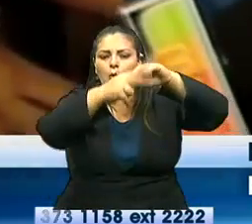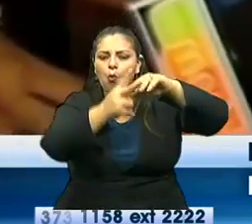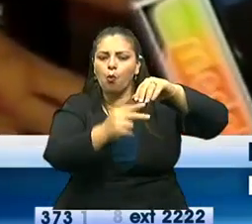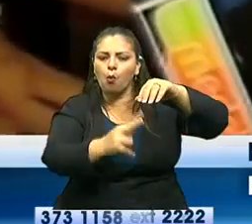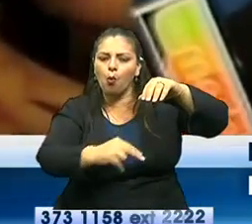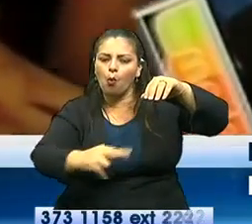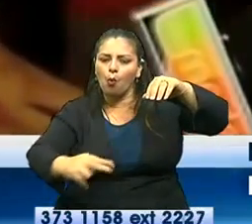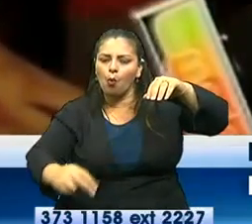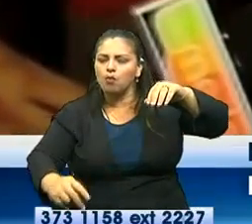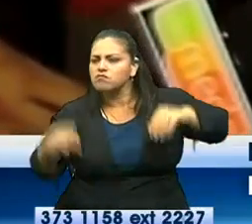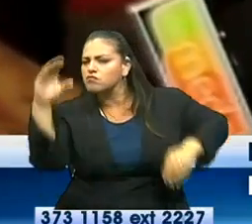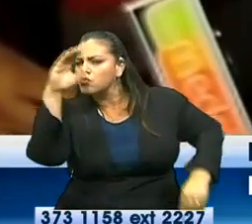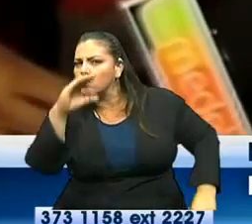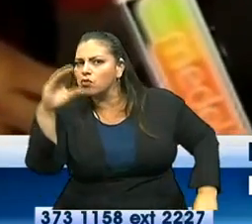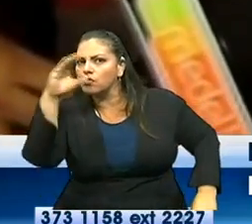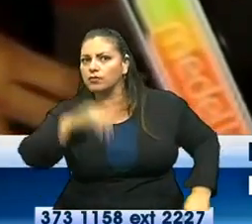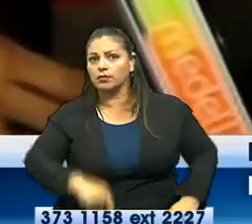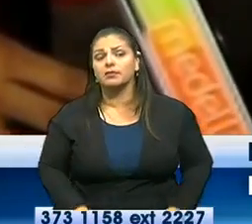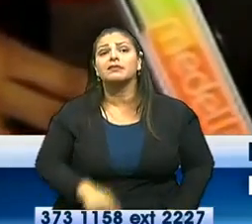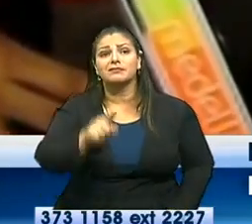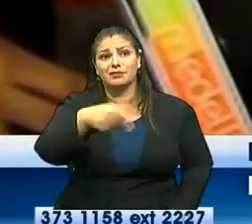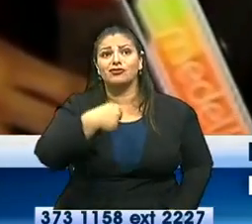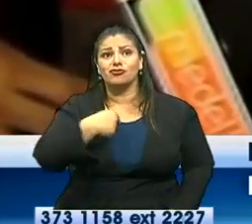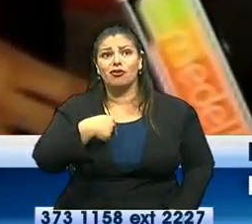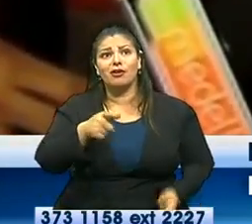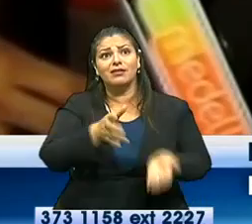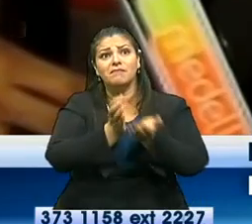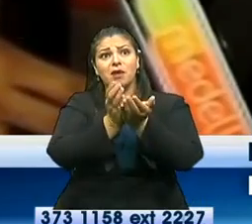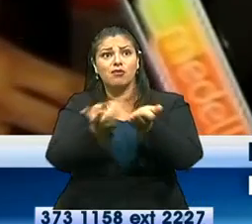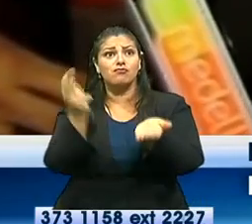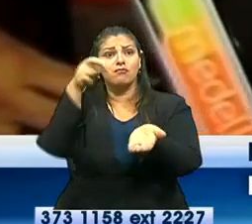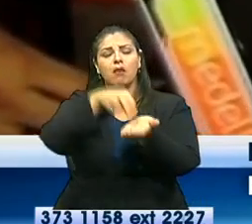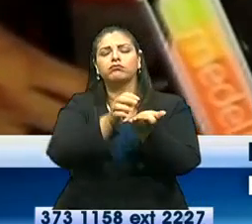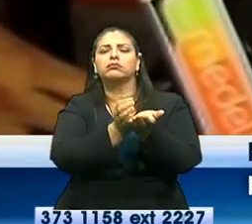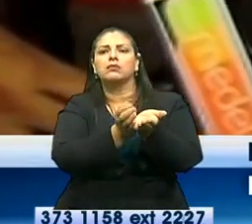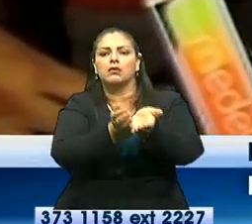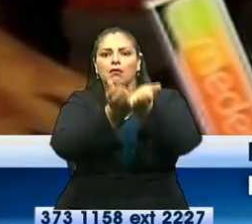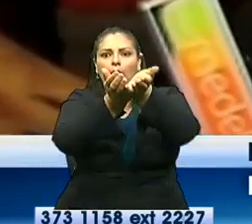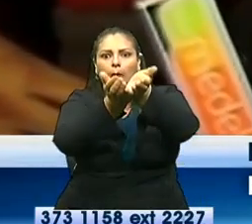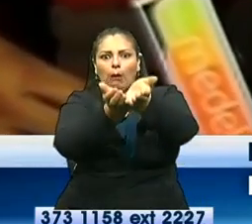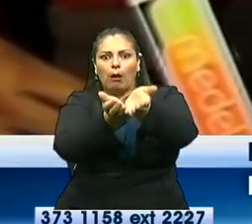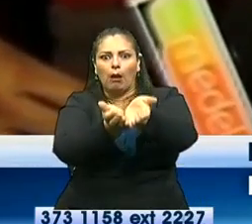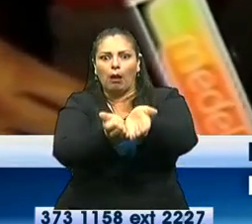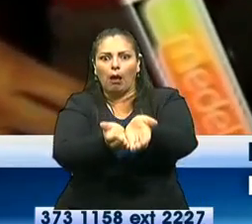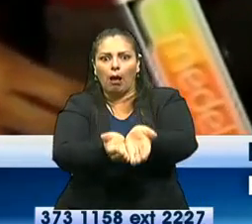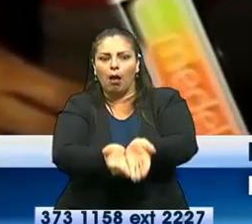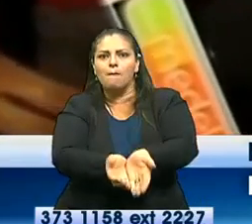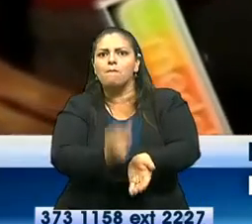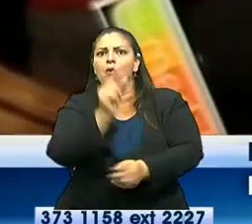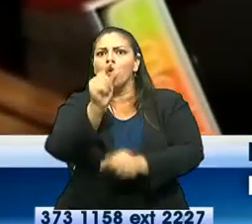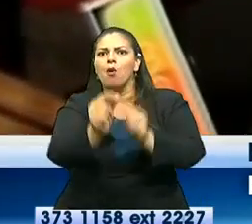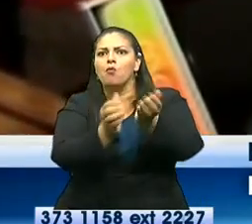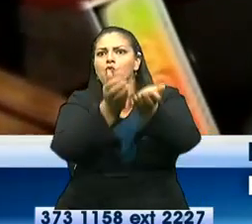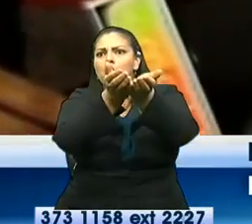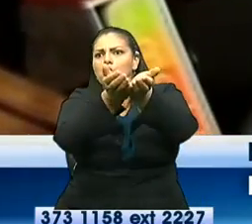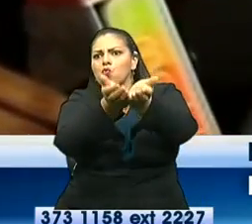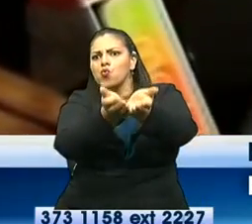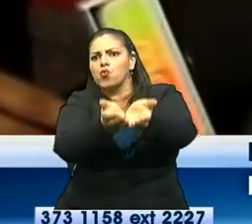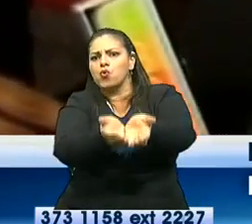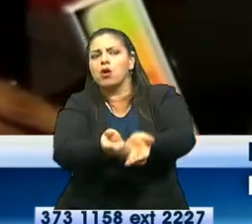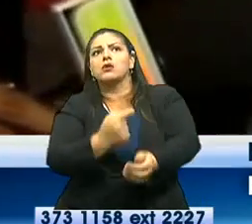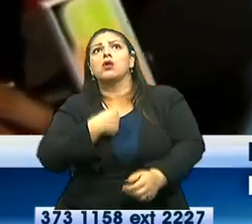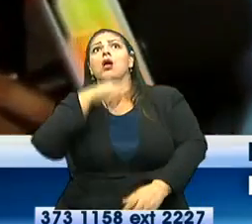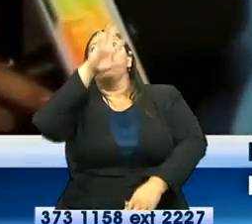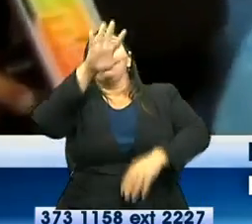salir, porque son tanto a la mitad, y cuando salí ya hice no subirme a la lancha y esperar que llegara mi familia. Poquito a poco fue llegando mi mamá, mi hermanita,